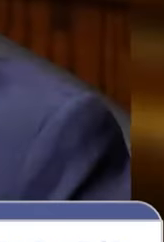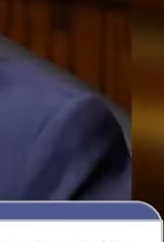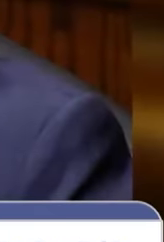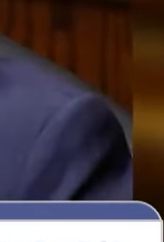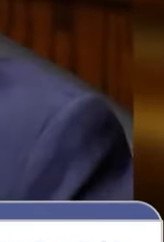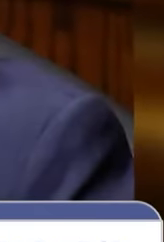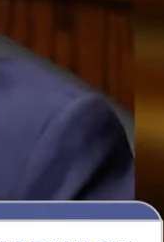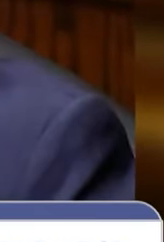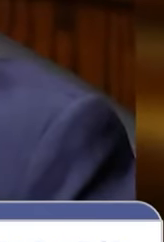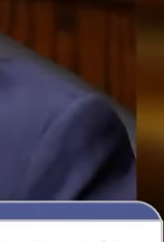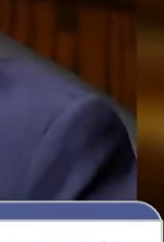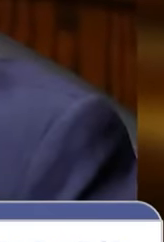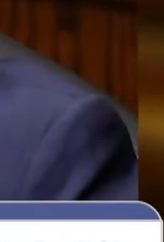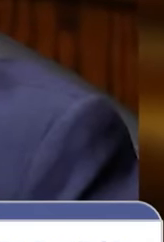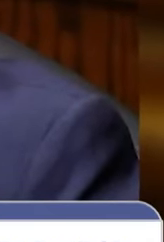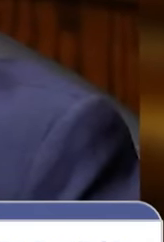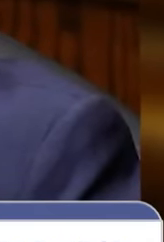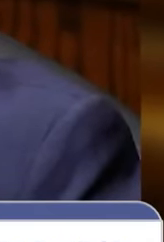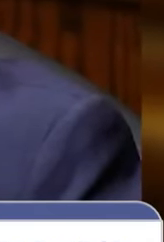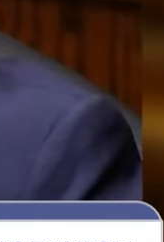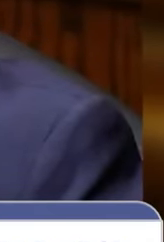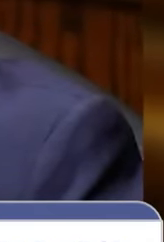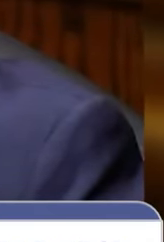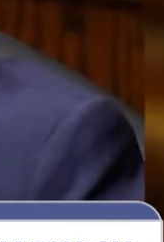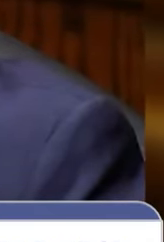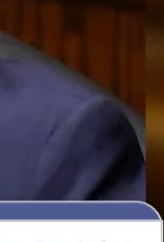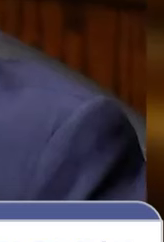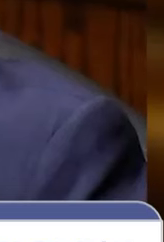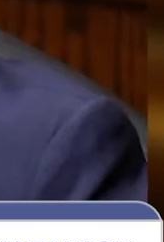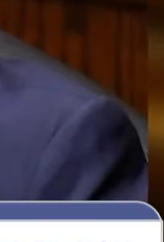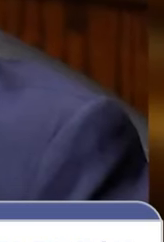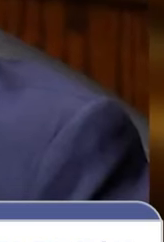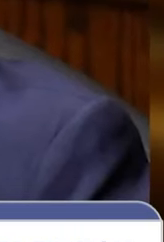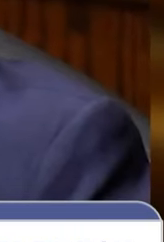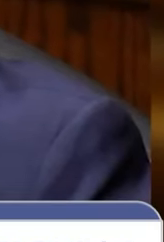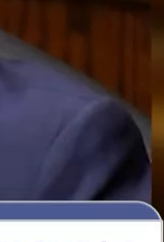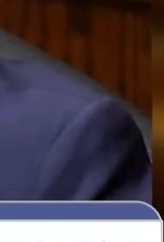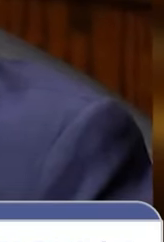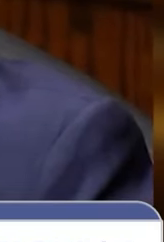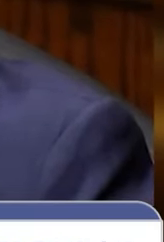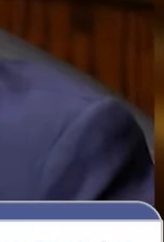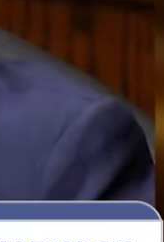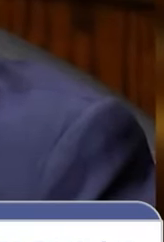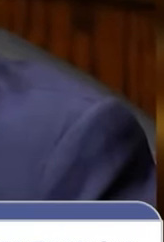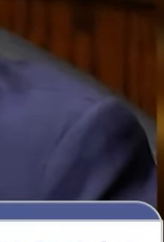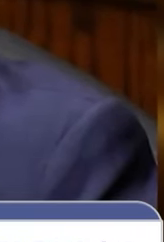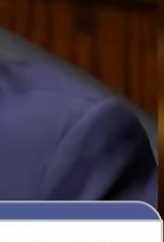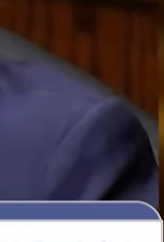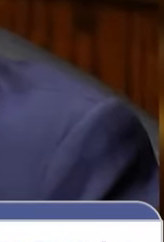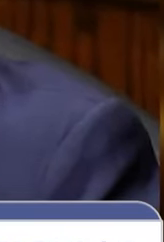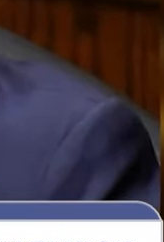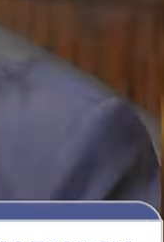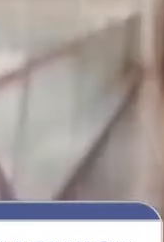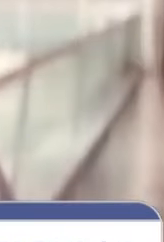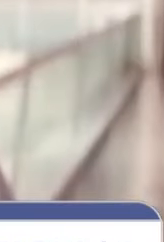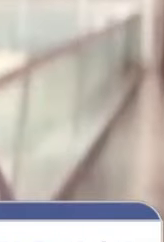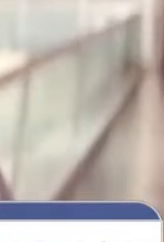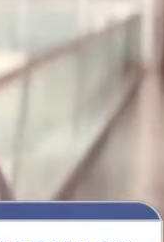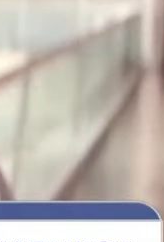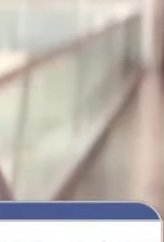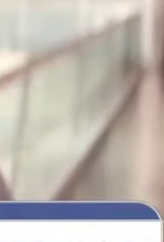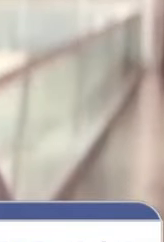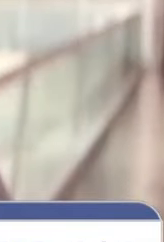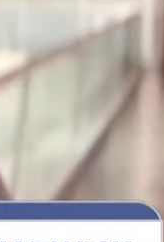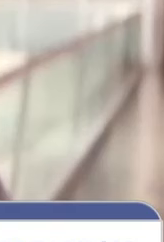justicia y del Ministerio Público. Si existen delitos, que estén debidamente acreditados, que existan sanciones. Esto es, caiga quien caiga, y aquí